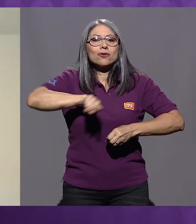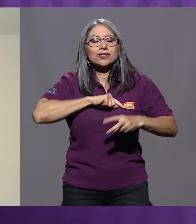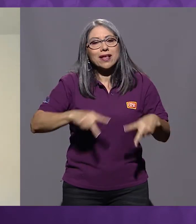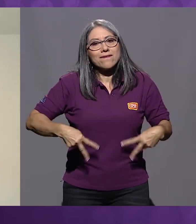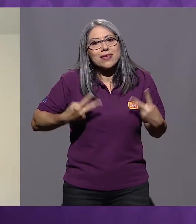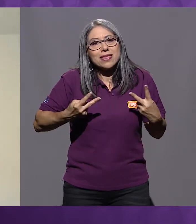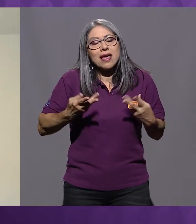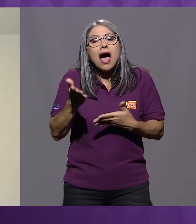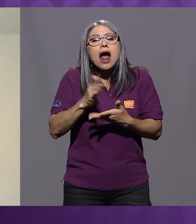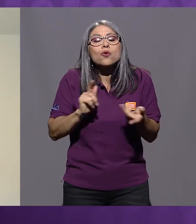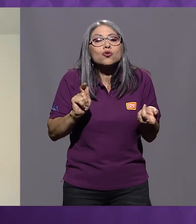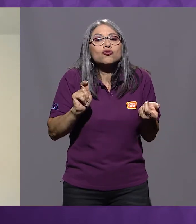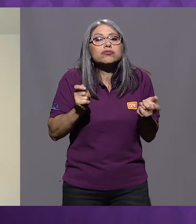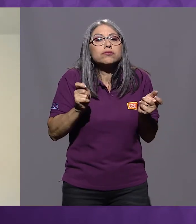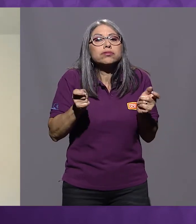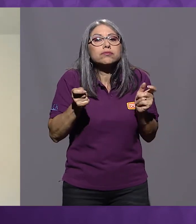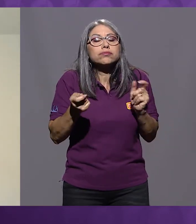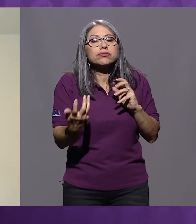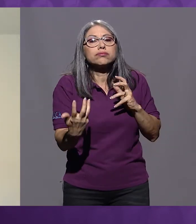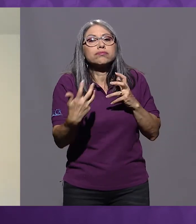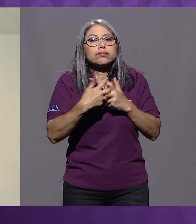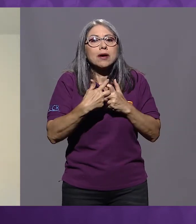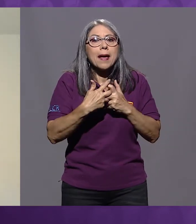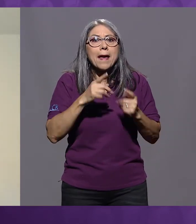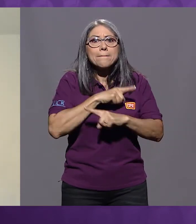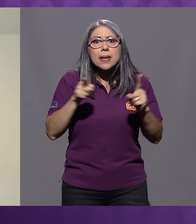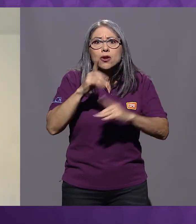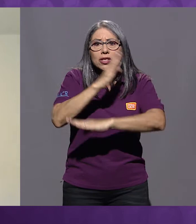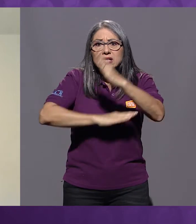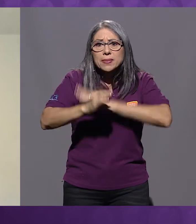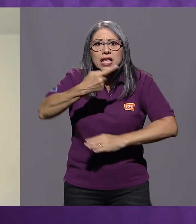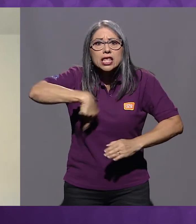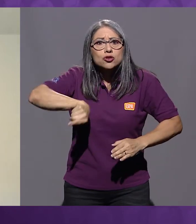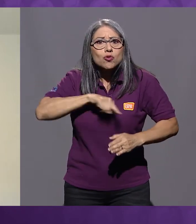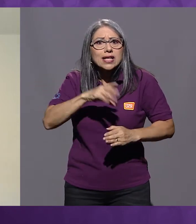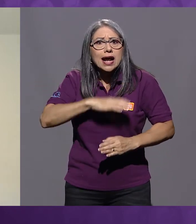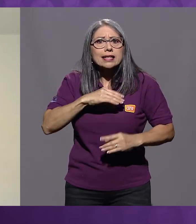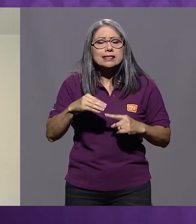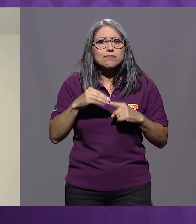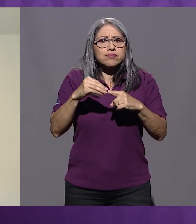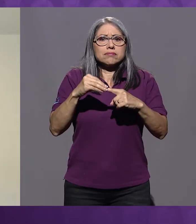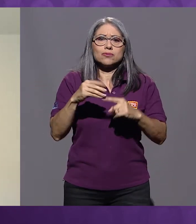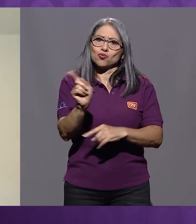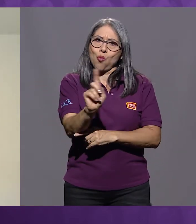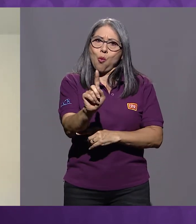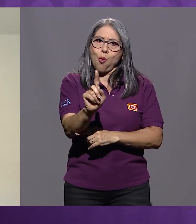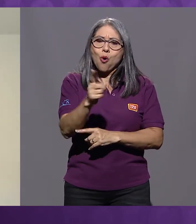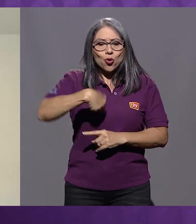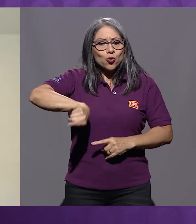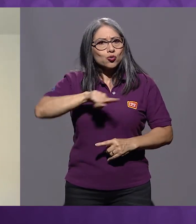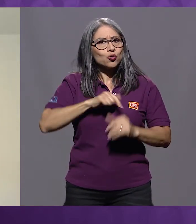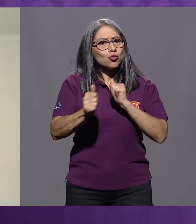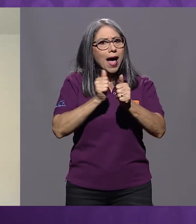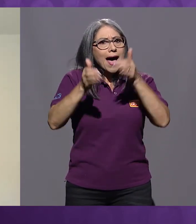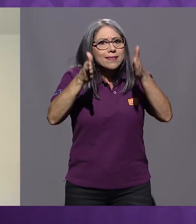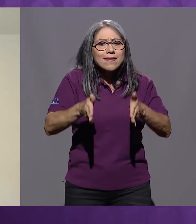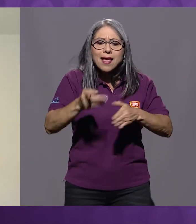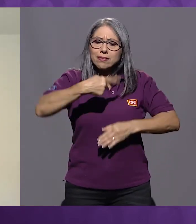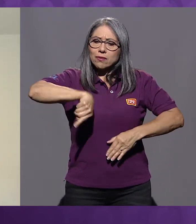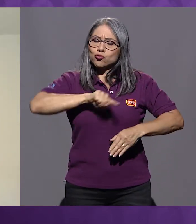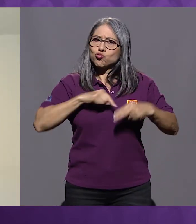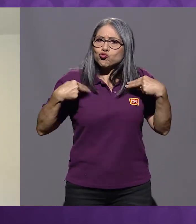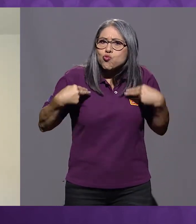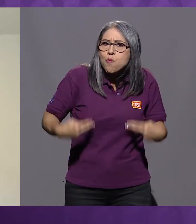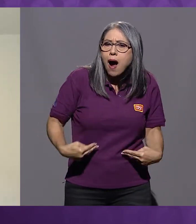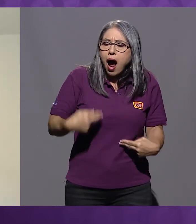con ciertos ajustes debido a la discapacidad que tenemos, pero no es lo que nos define. Lo que nos define es el gran atleta que somos, el ser humano que